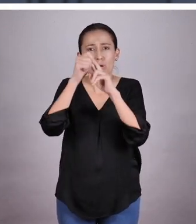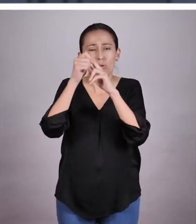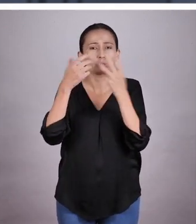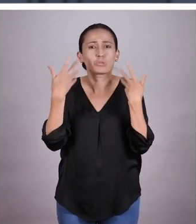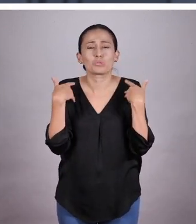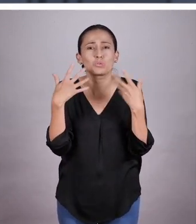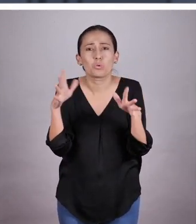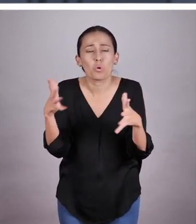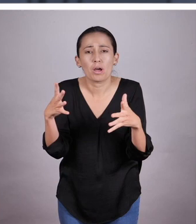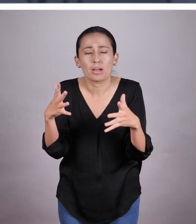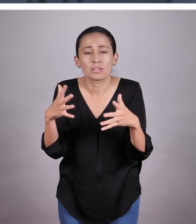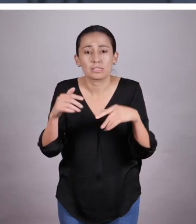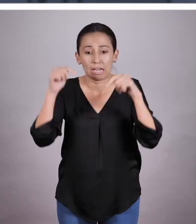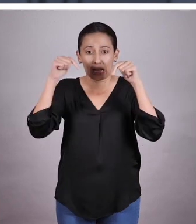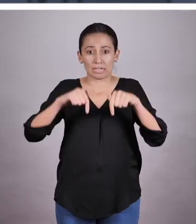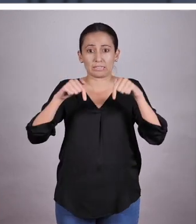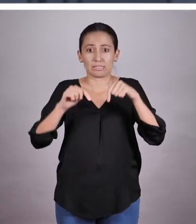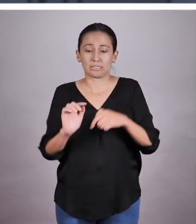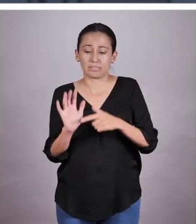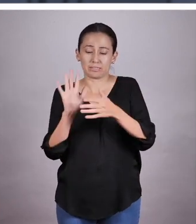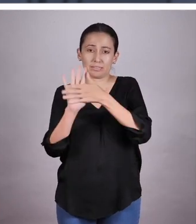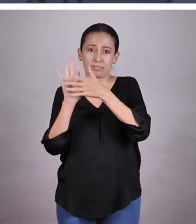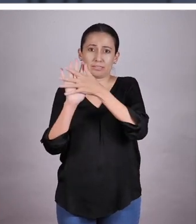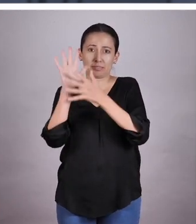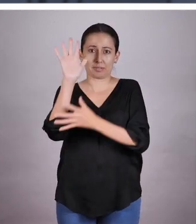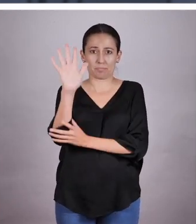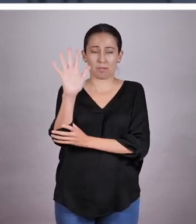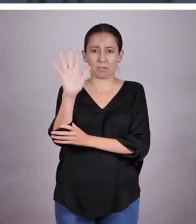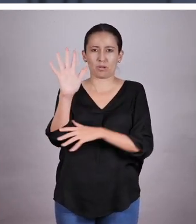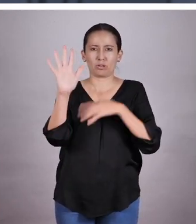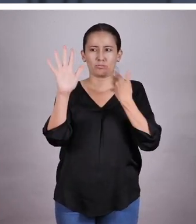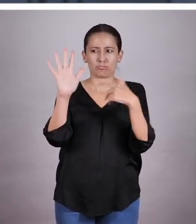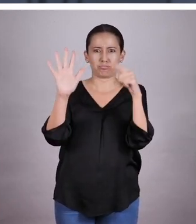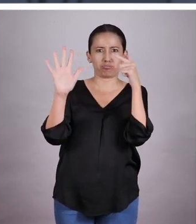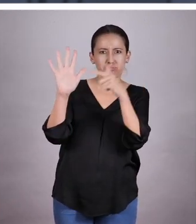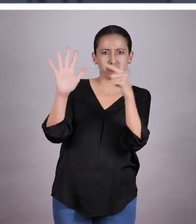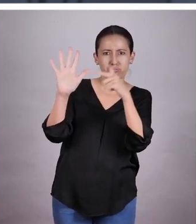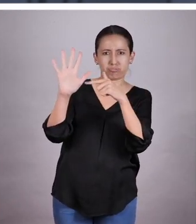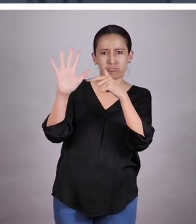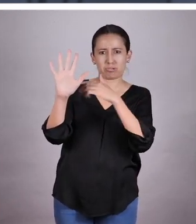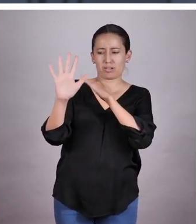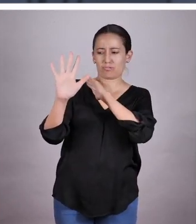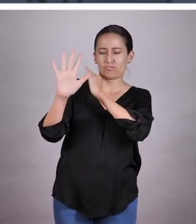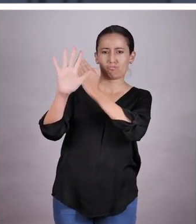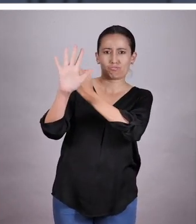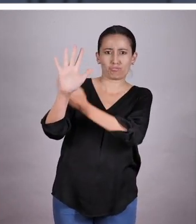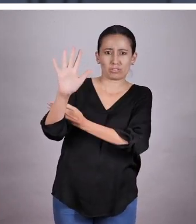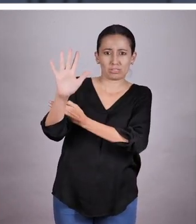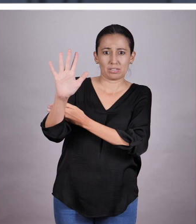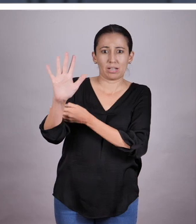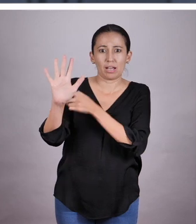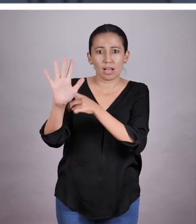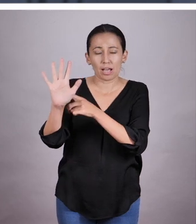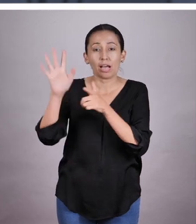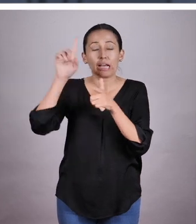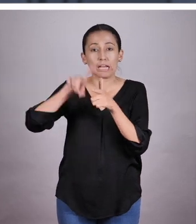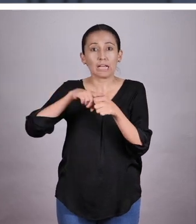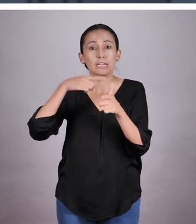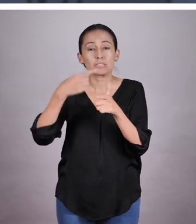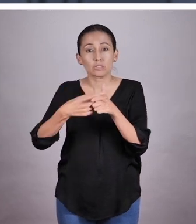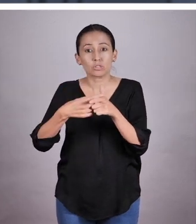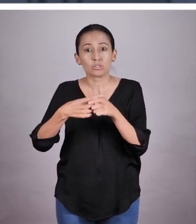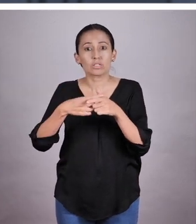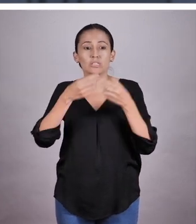Y aquí, en mi mano, tengo el poder más grande del universo. Entonces, voy